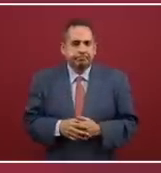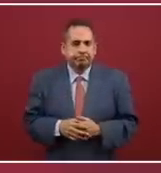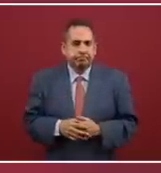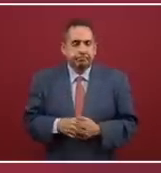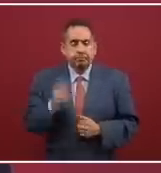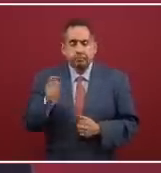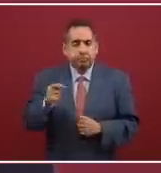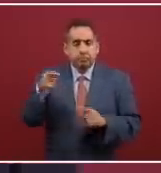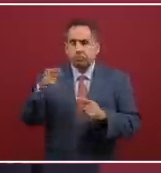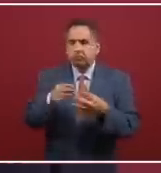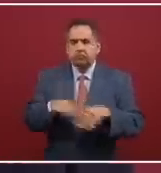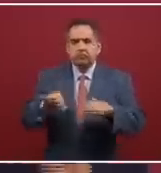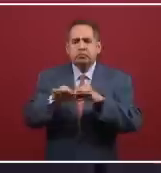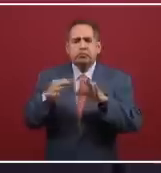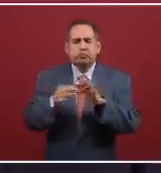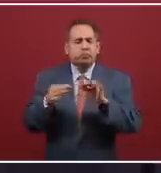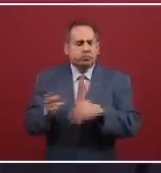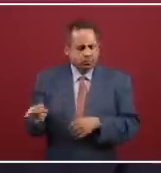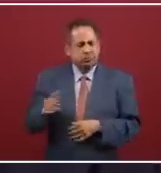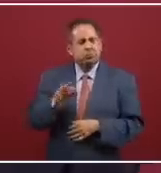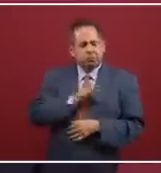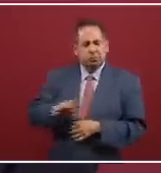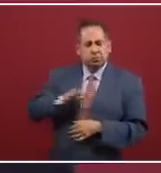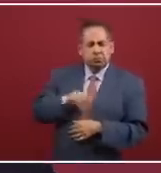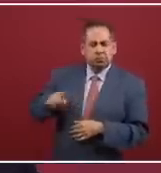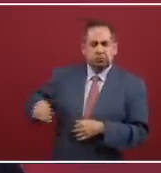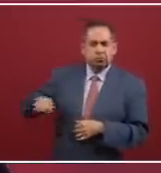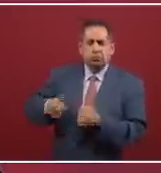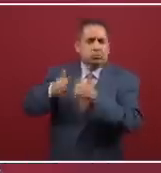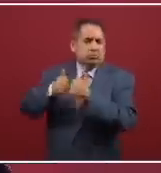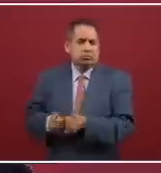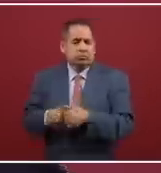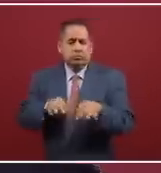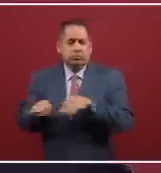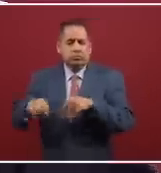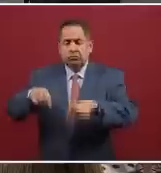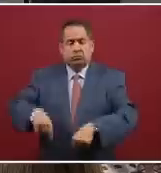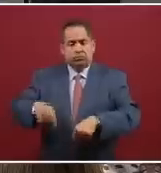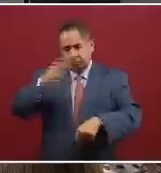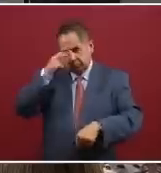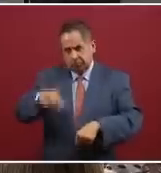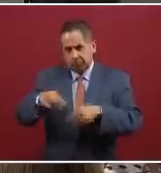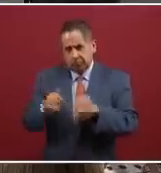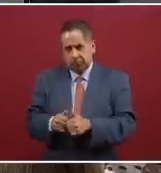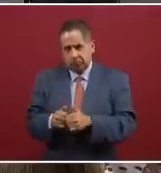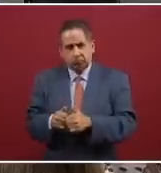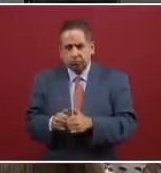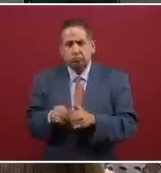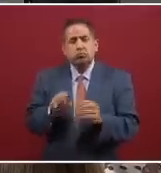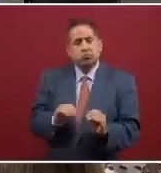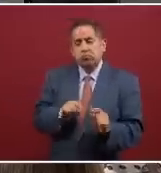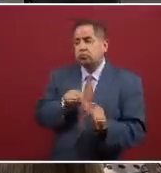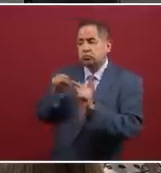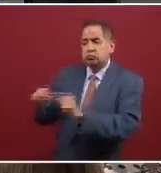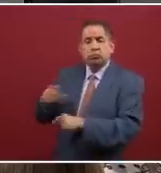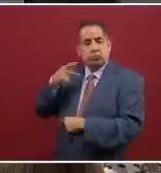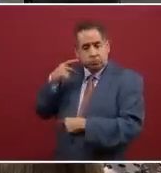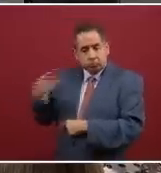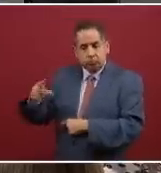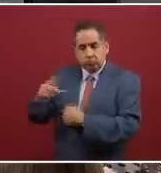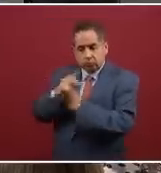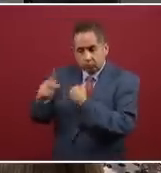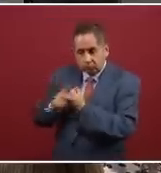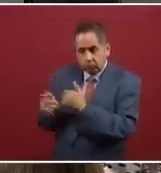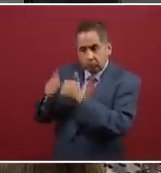que se puedan quedar a trabajar en los lugares de origen o